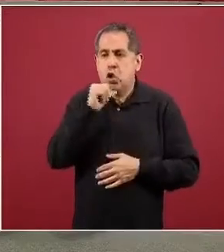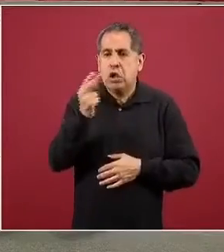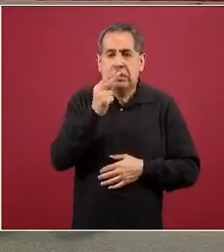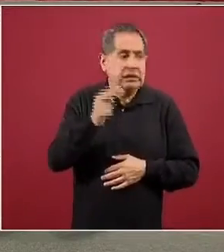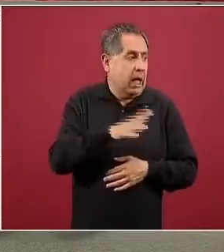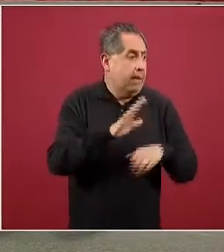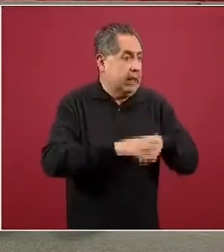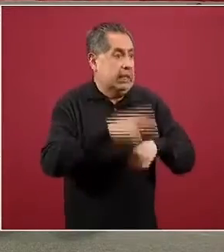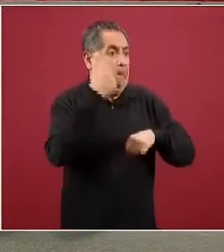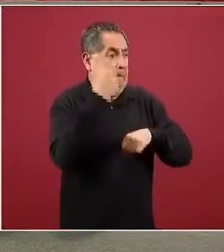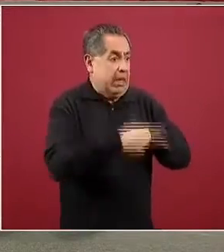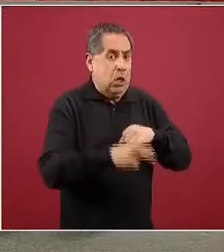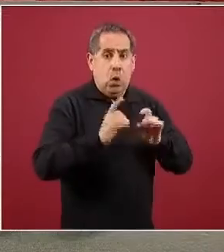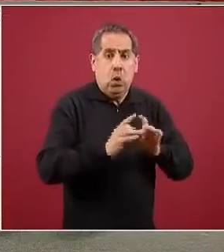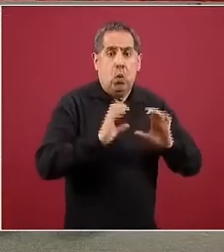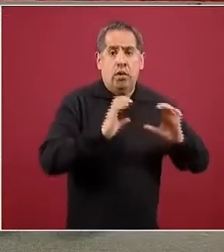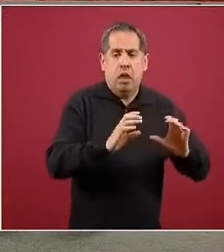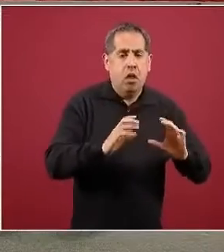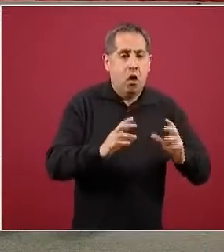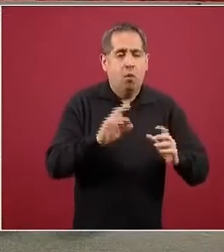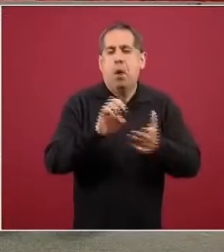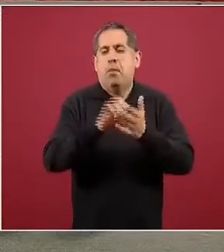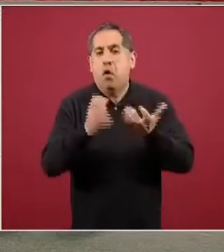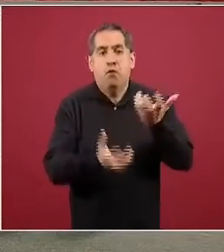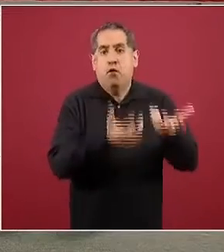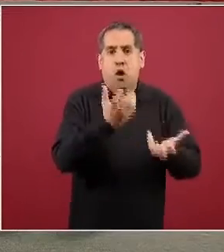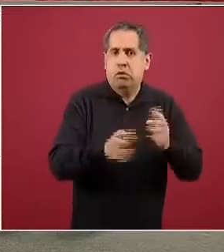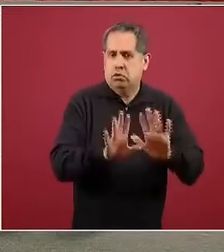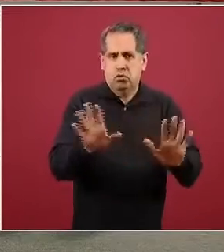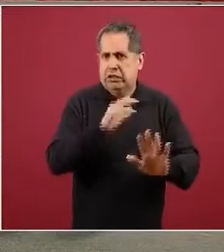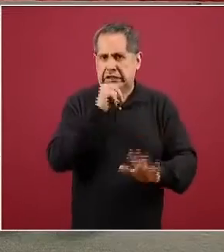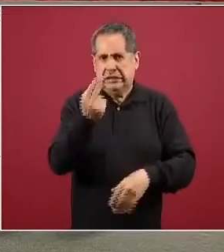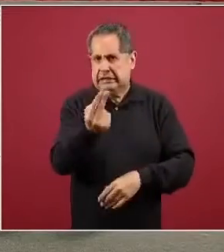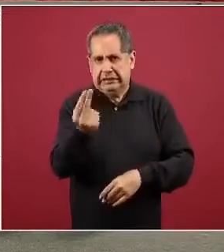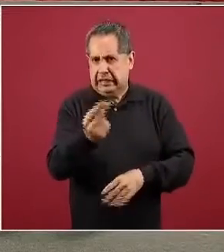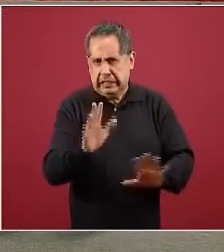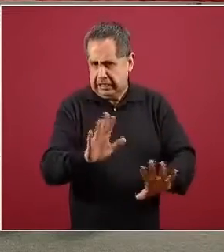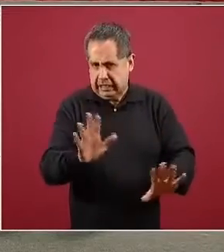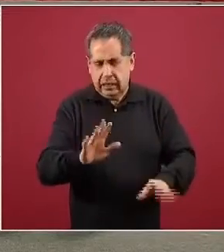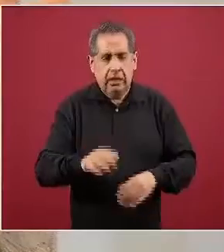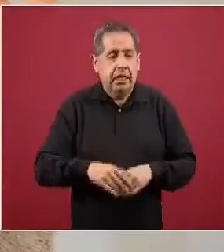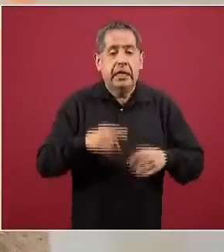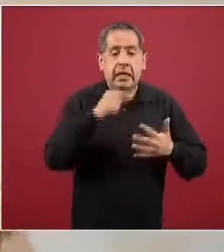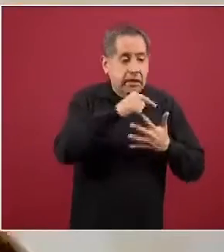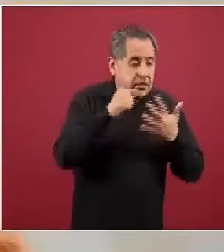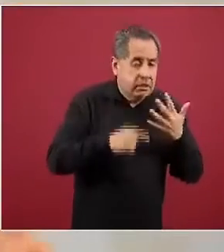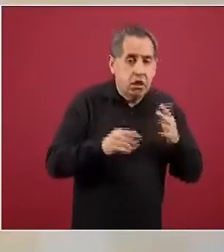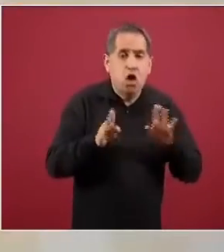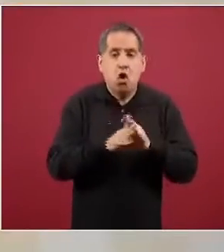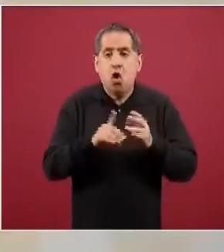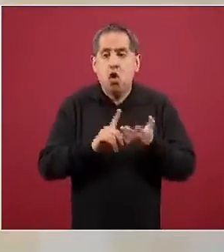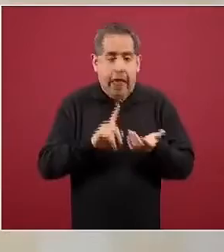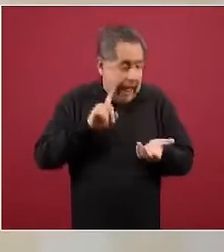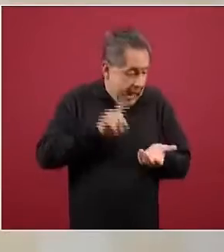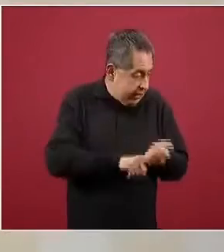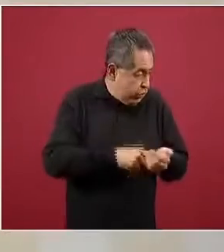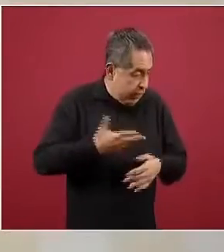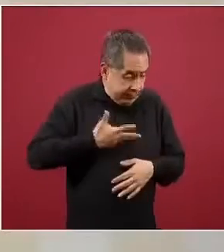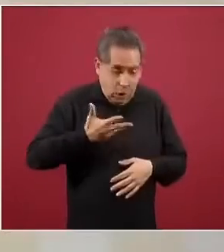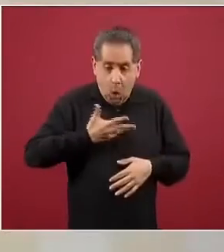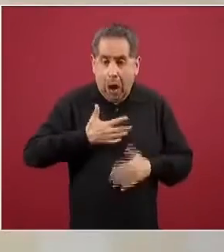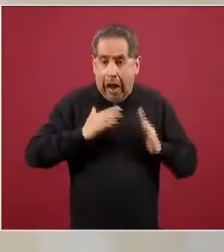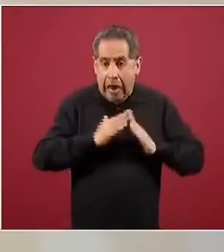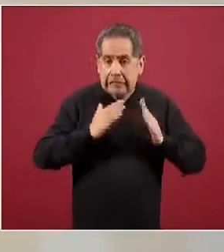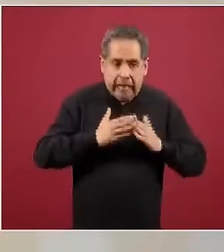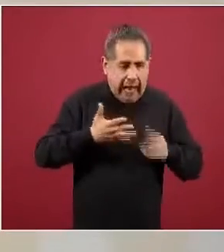de algo peligroso, como por ejemplo fuego, y la segunda es que todos son realizados con materiales que todo